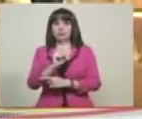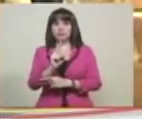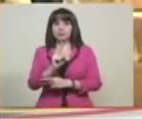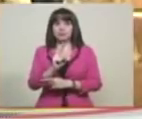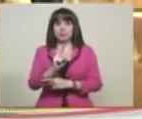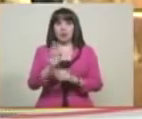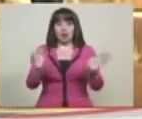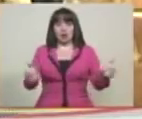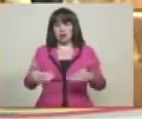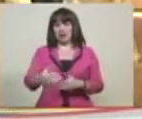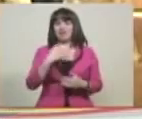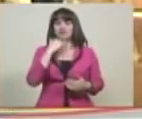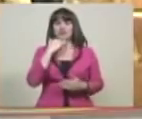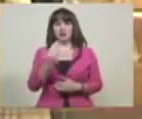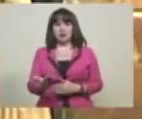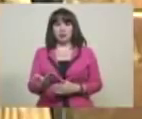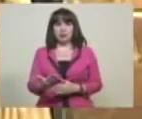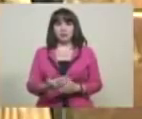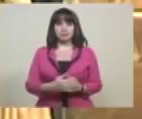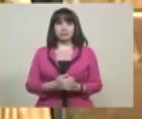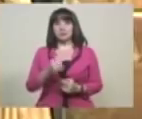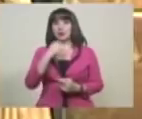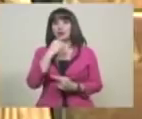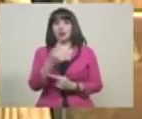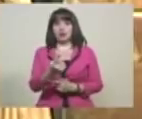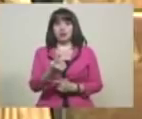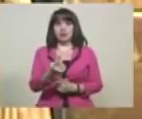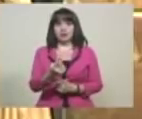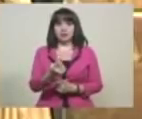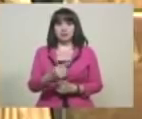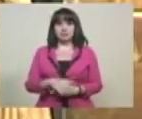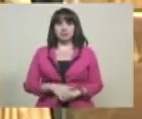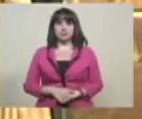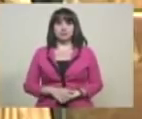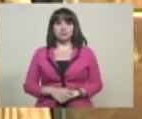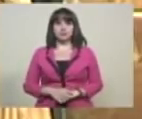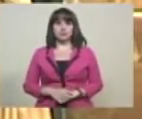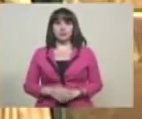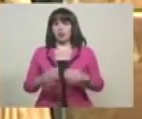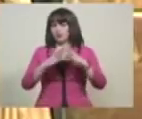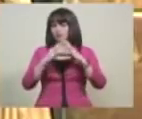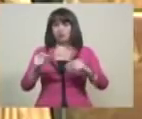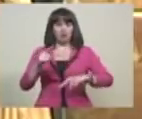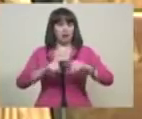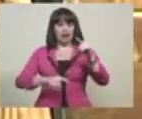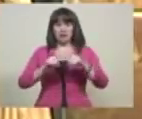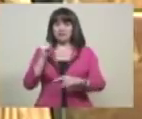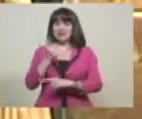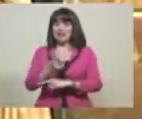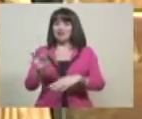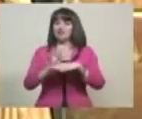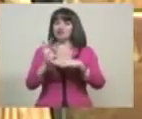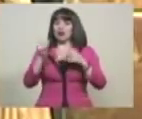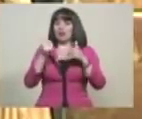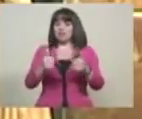Los CLAP no servirán. Y yo dije, a trocha y mocha, los CLAP deben